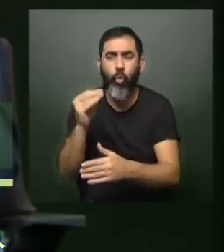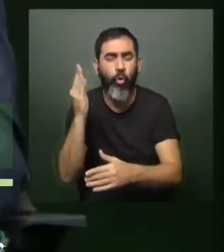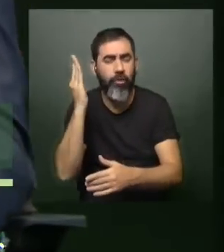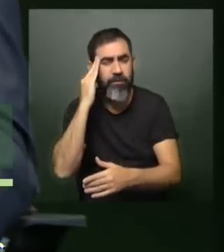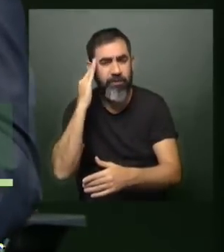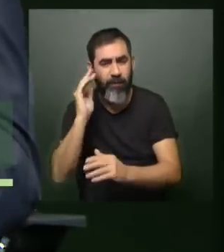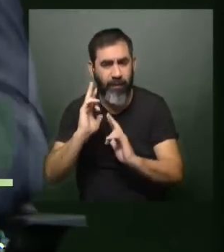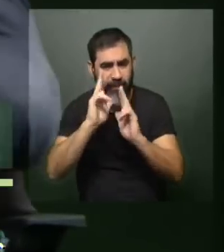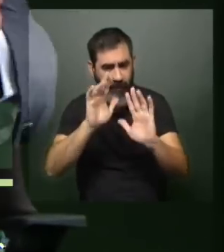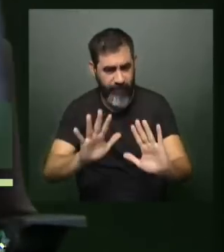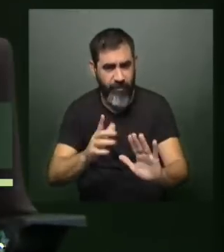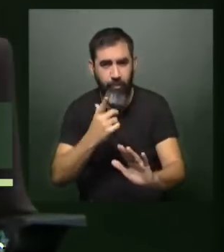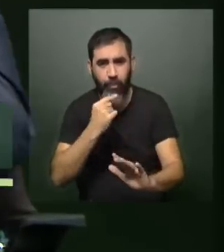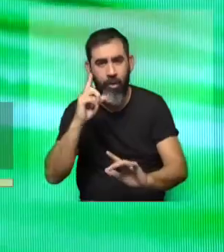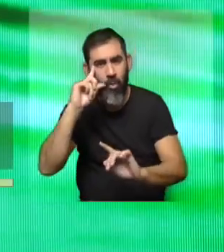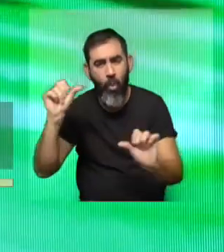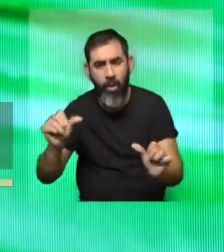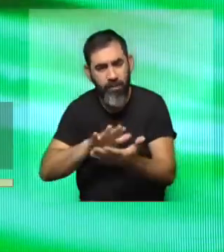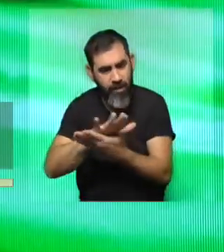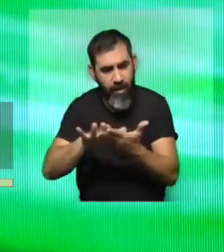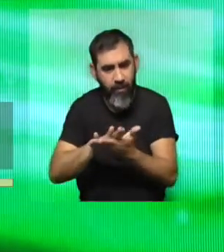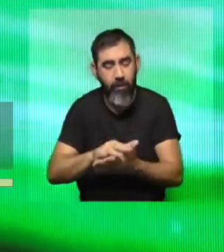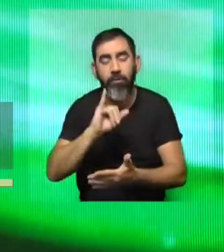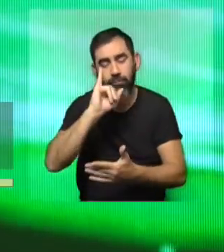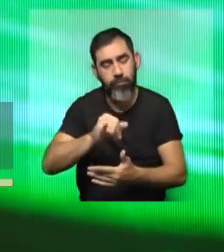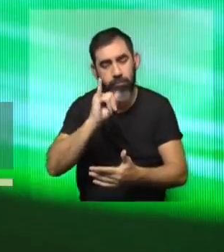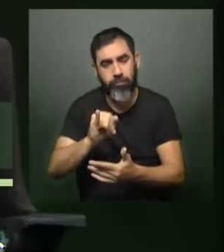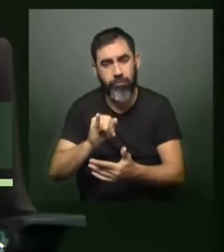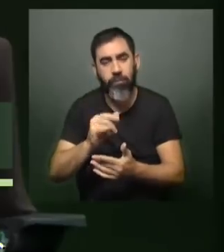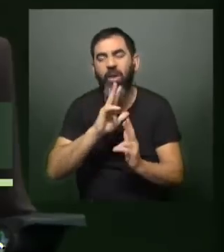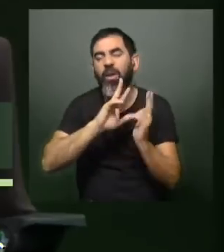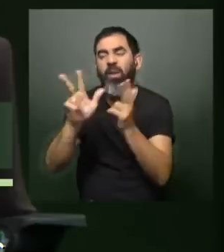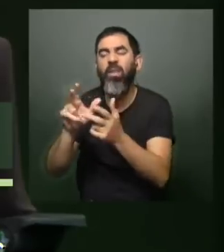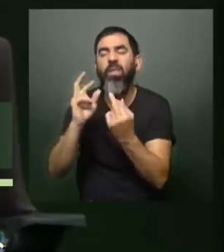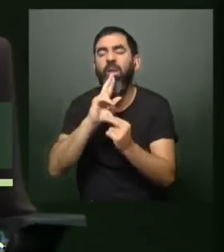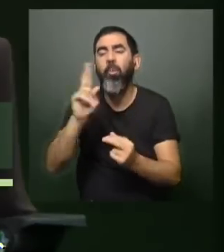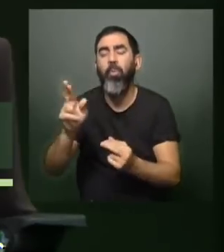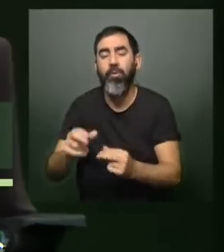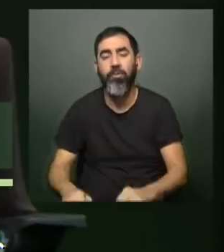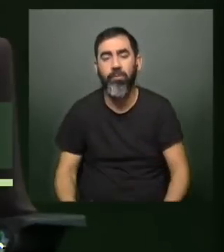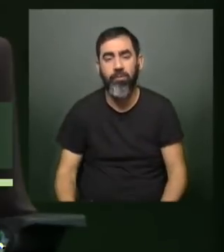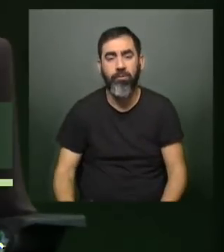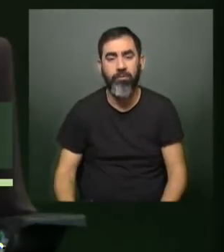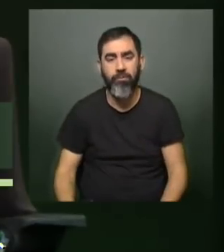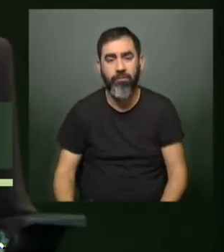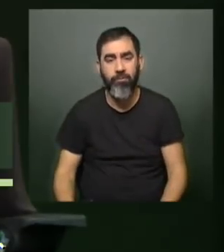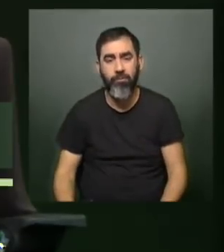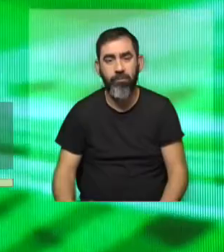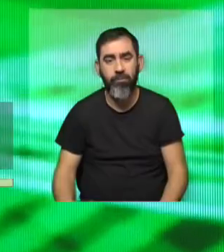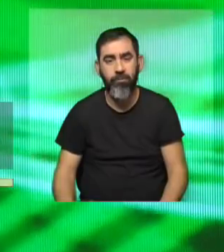te lo dicen eso pero la policía no hace nada pasa así pasa muy seguido qué se les dice ahí porque todos los